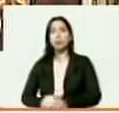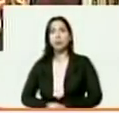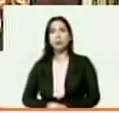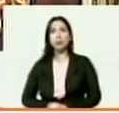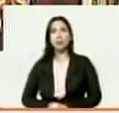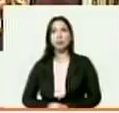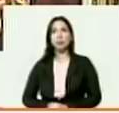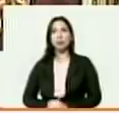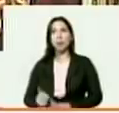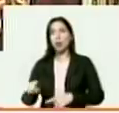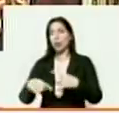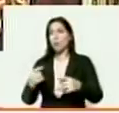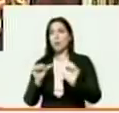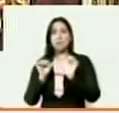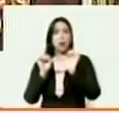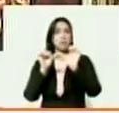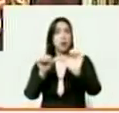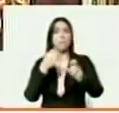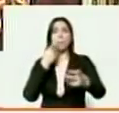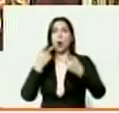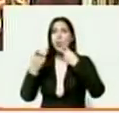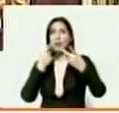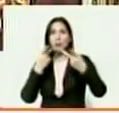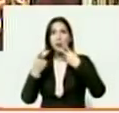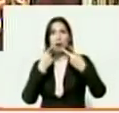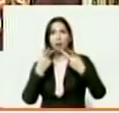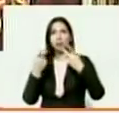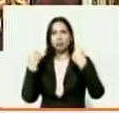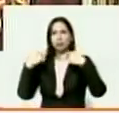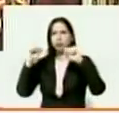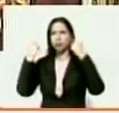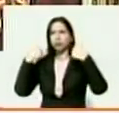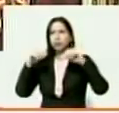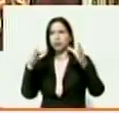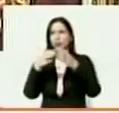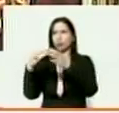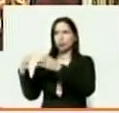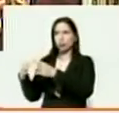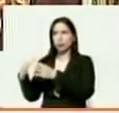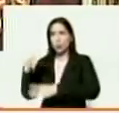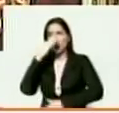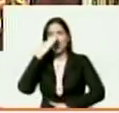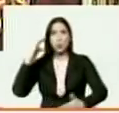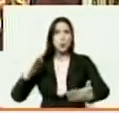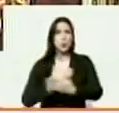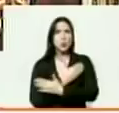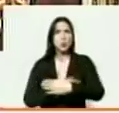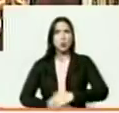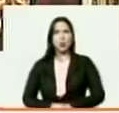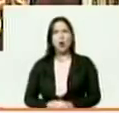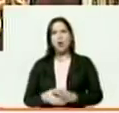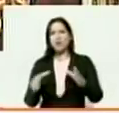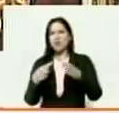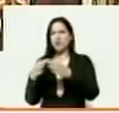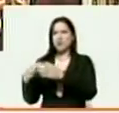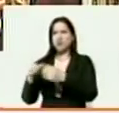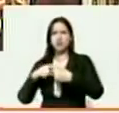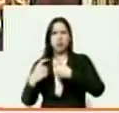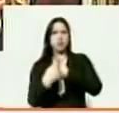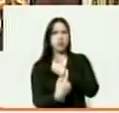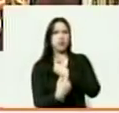luego ha continuado en su política de entrenar grupos mercenarios, grupos de desertores, grupos de